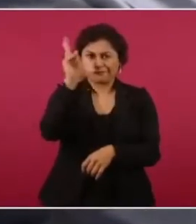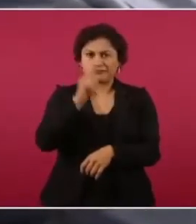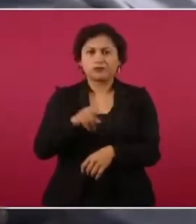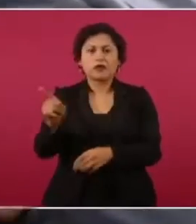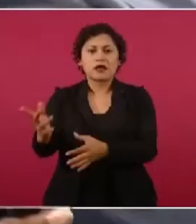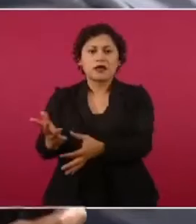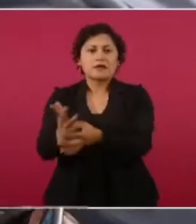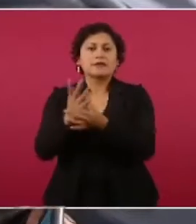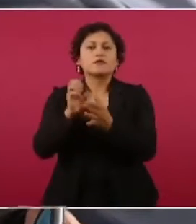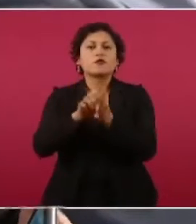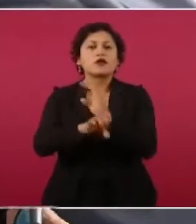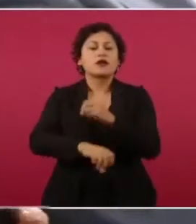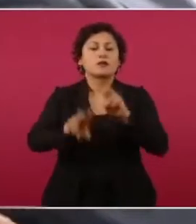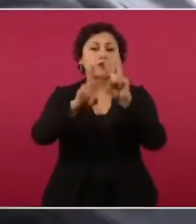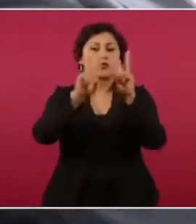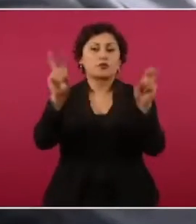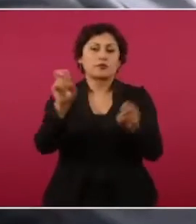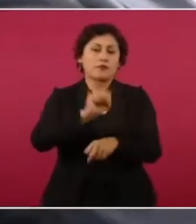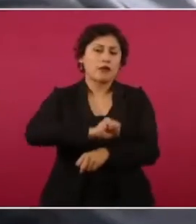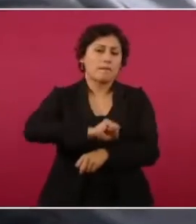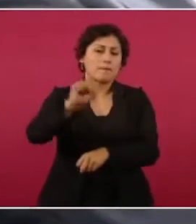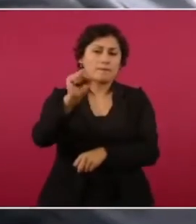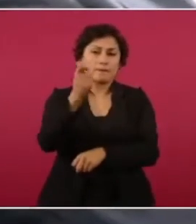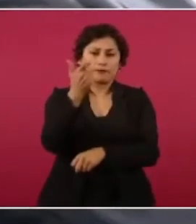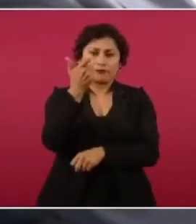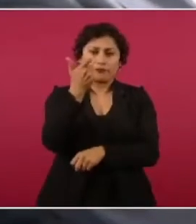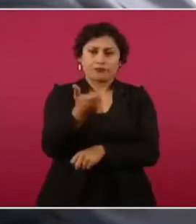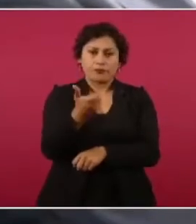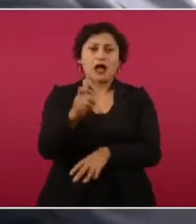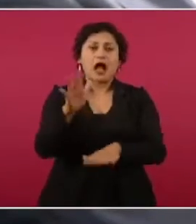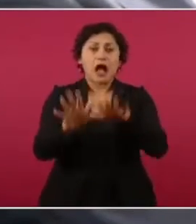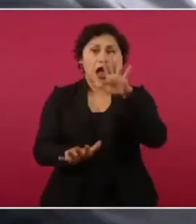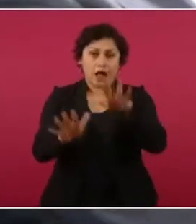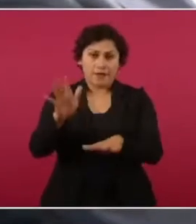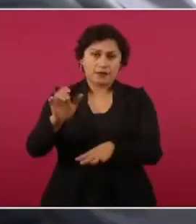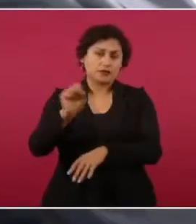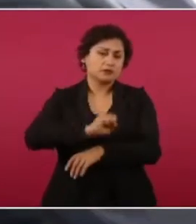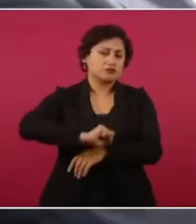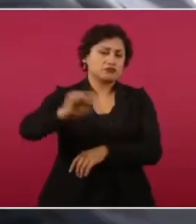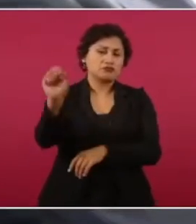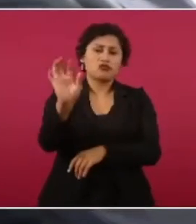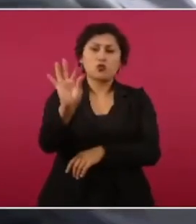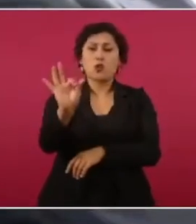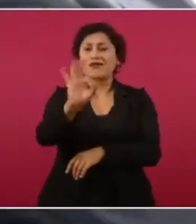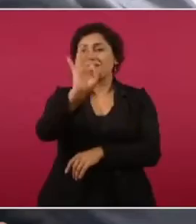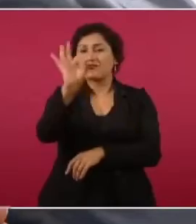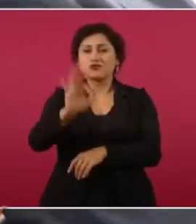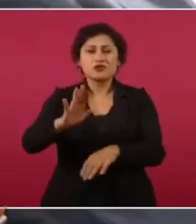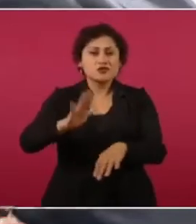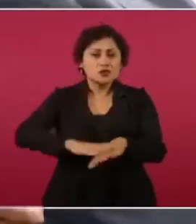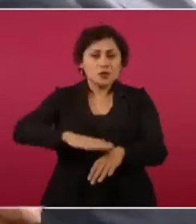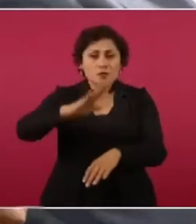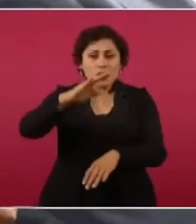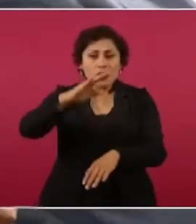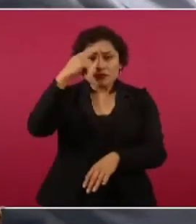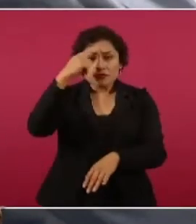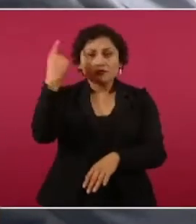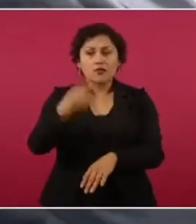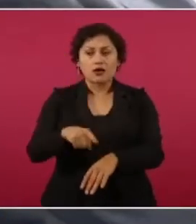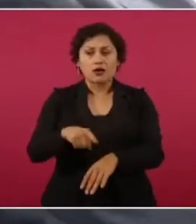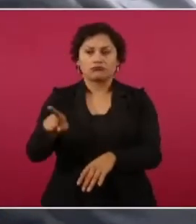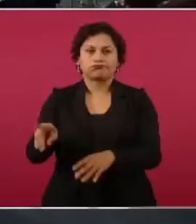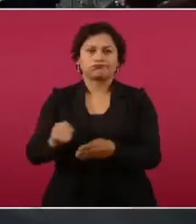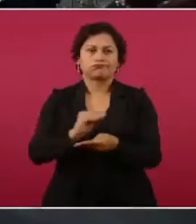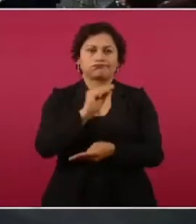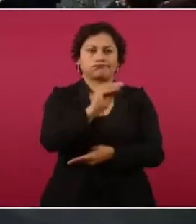inflación, en este tipo de situaciones se llega a incrementar hasta en un 40% lo que tienen que pagar por este tipo de redes, así es